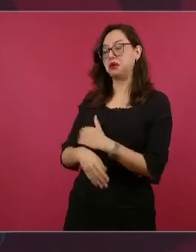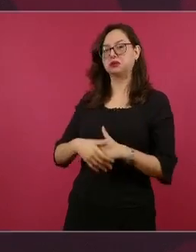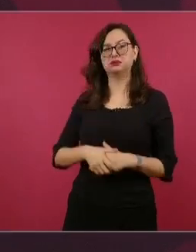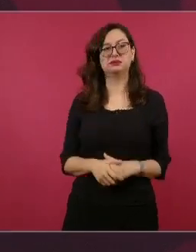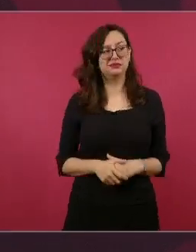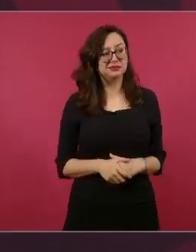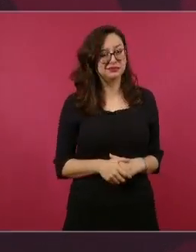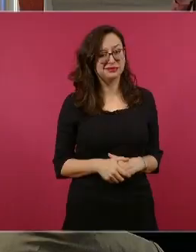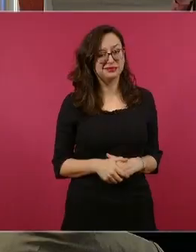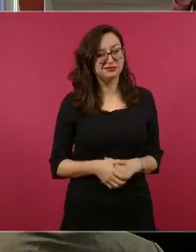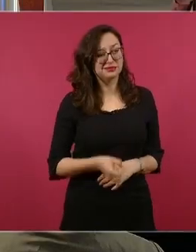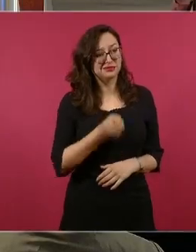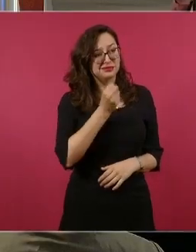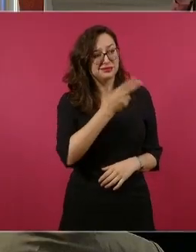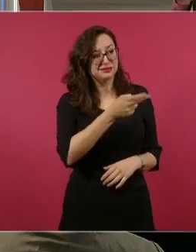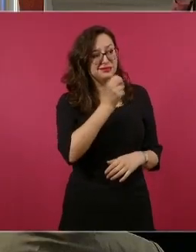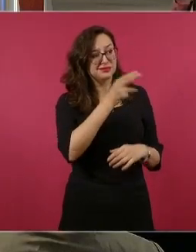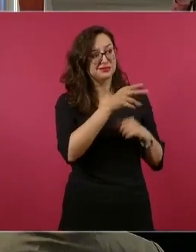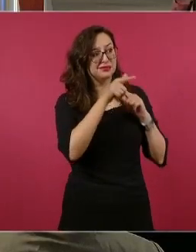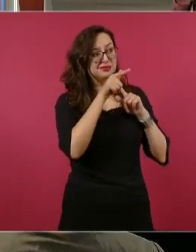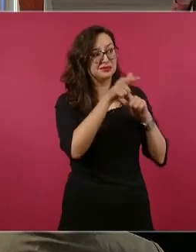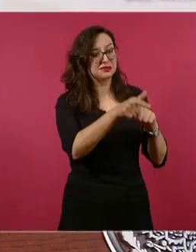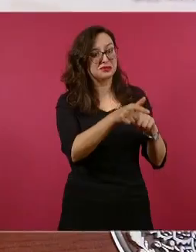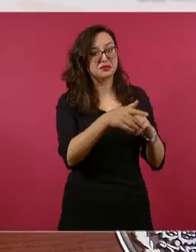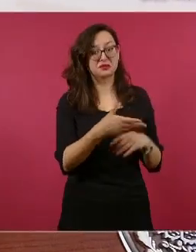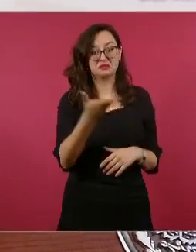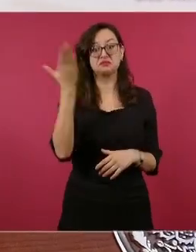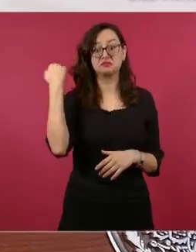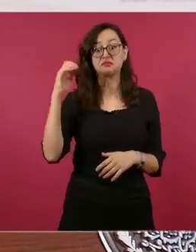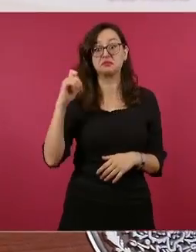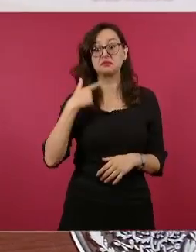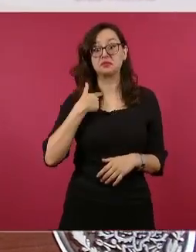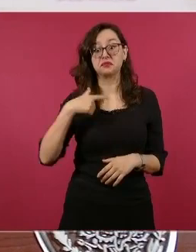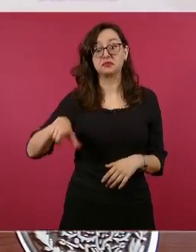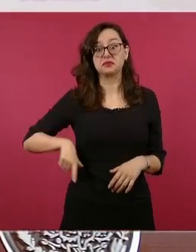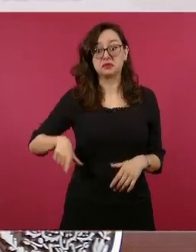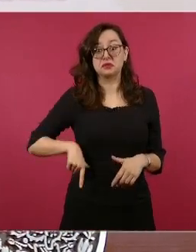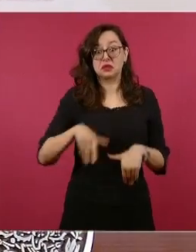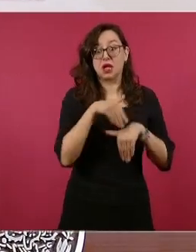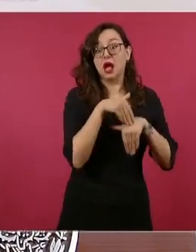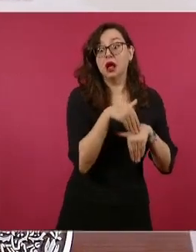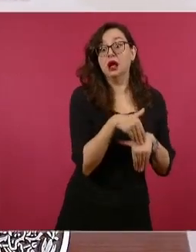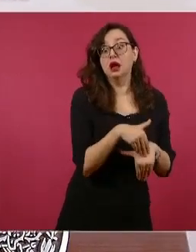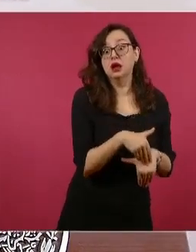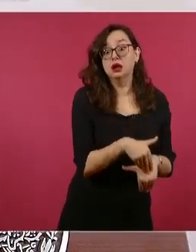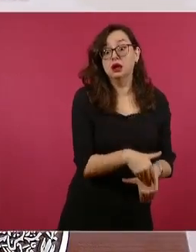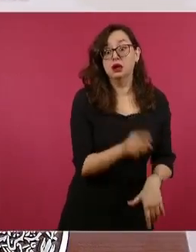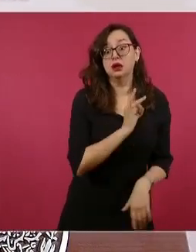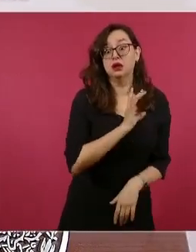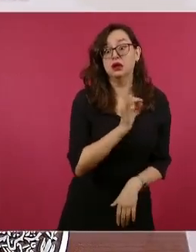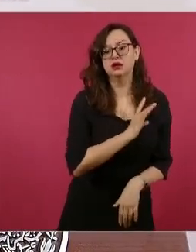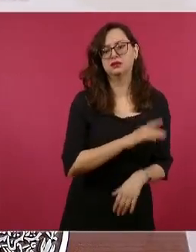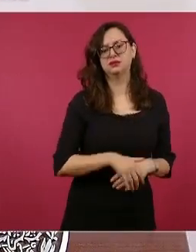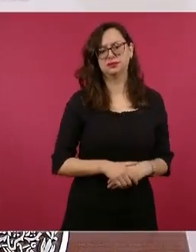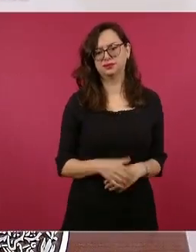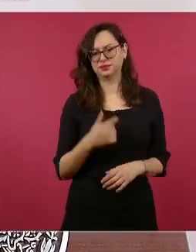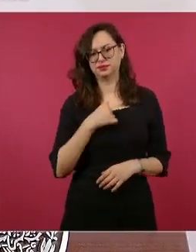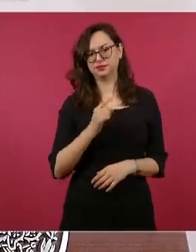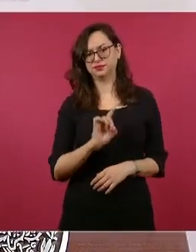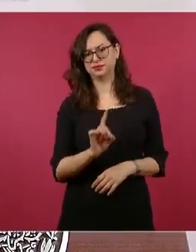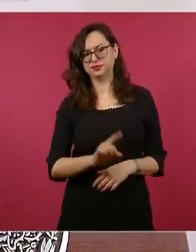De ahí los tenían así, temblando. Yo me acuerdo cuando les